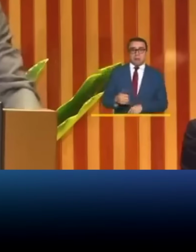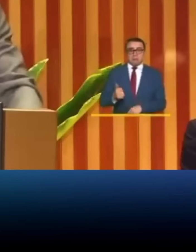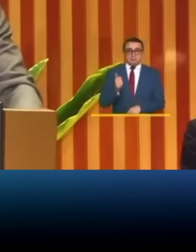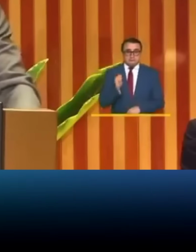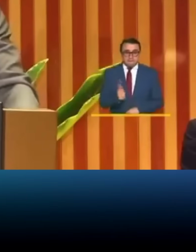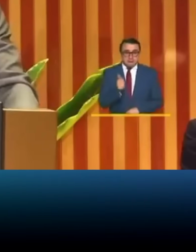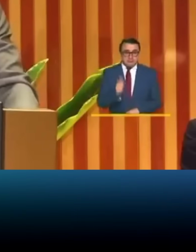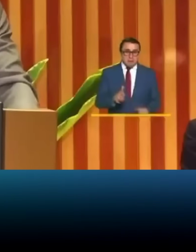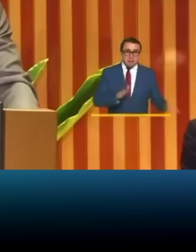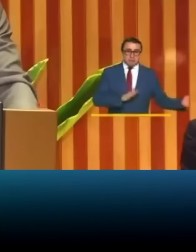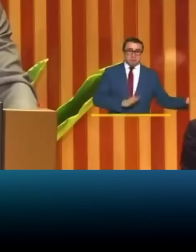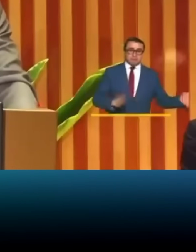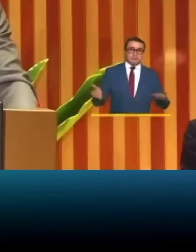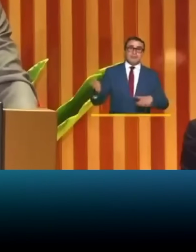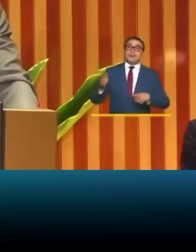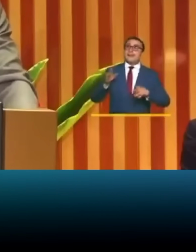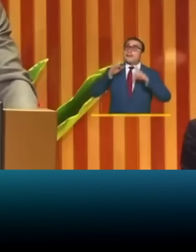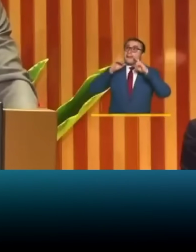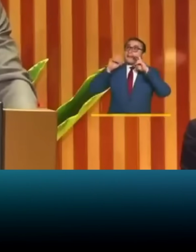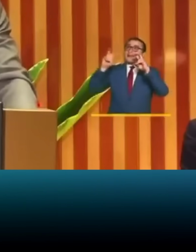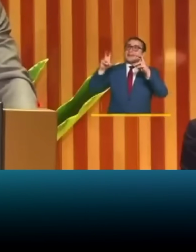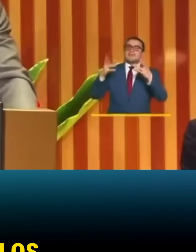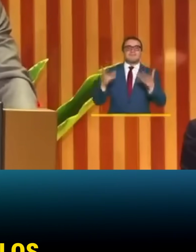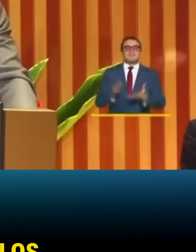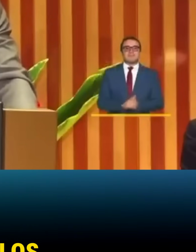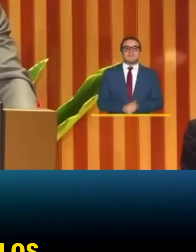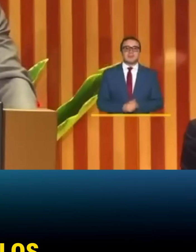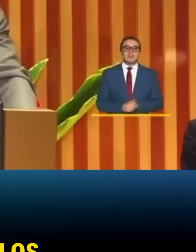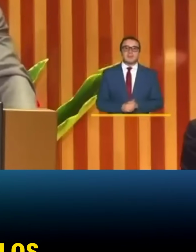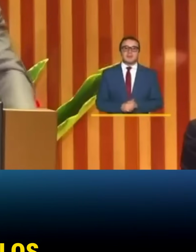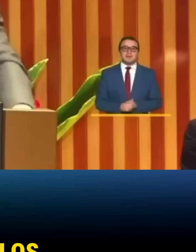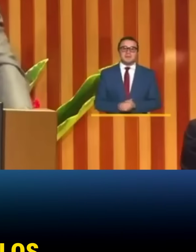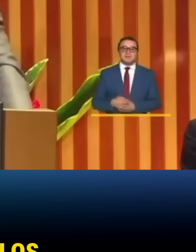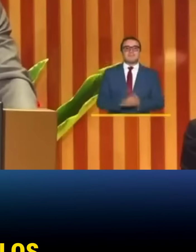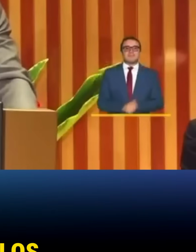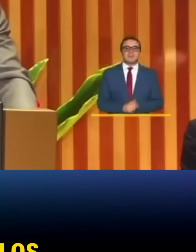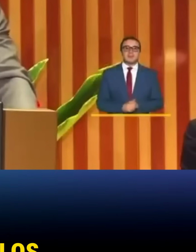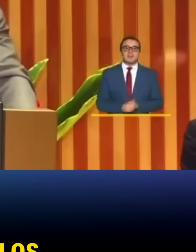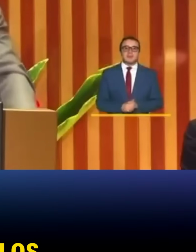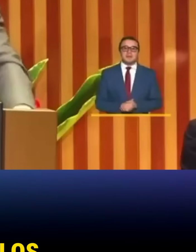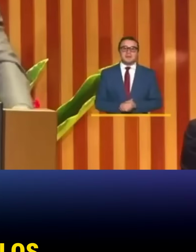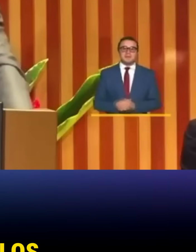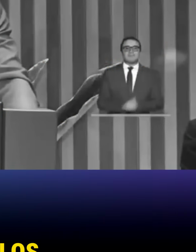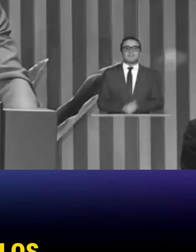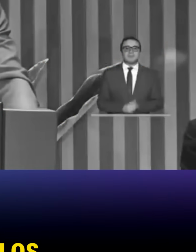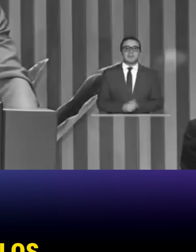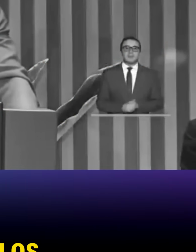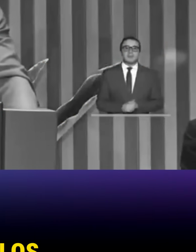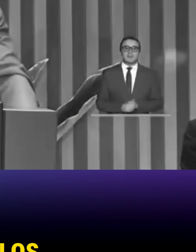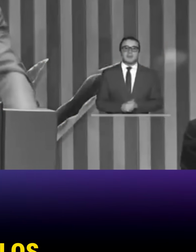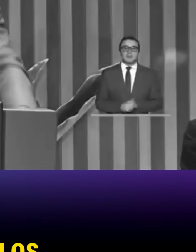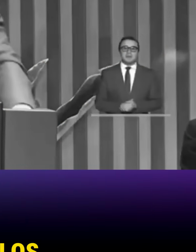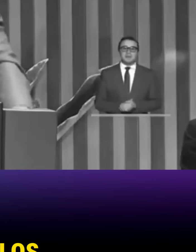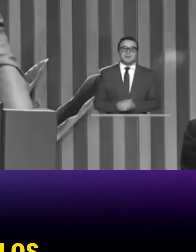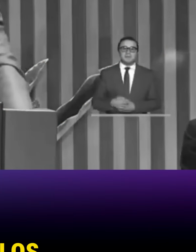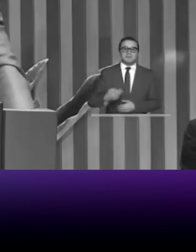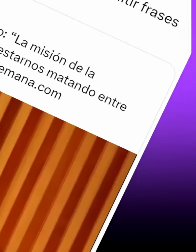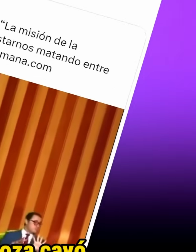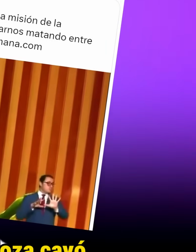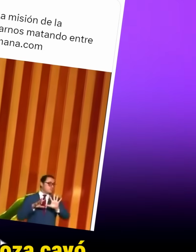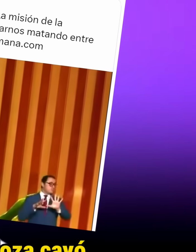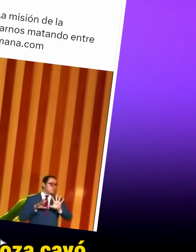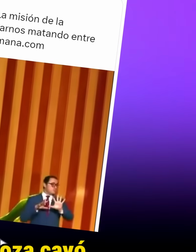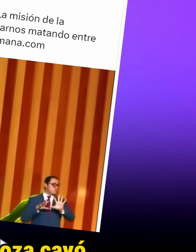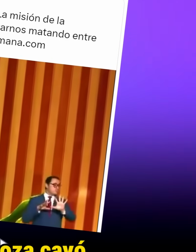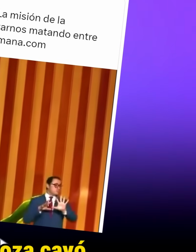somos etnia cósmica, decía Vasconcelos, decía Vasconcelos, decía Vasconcelos.